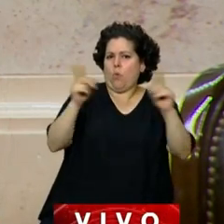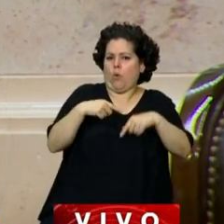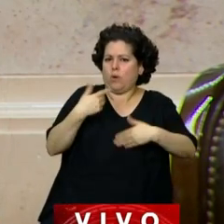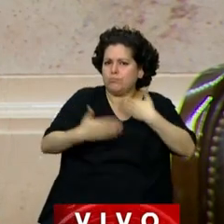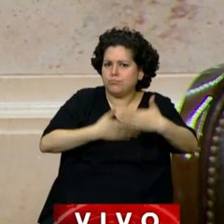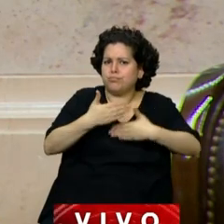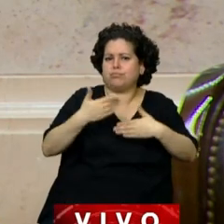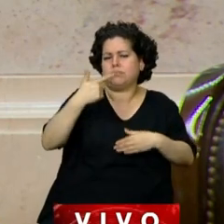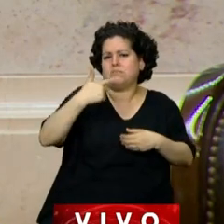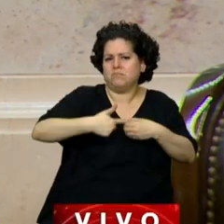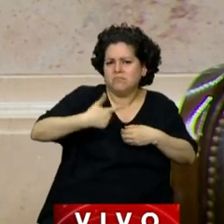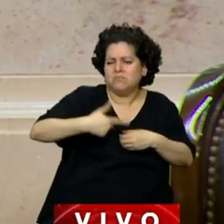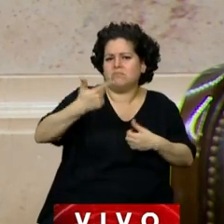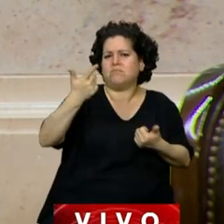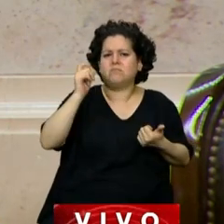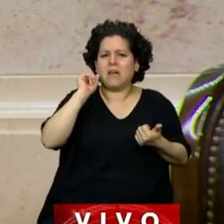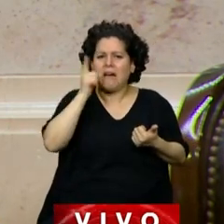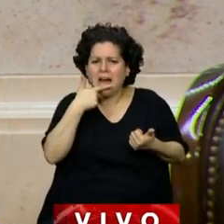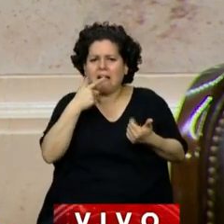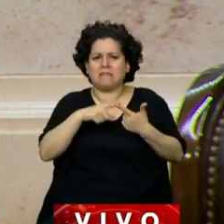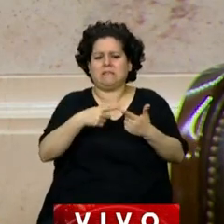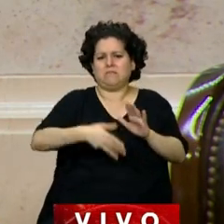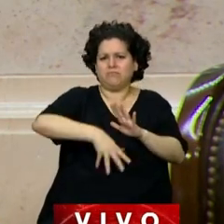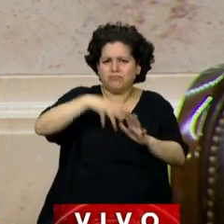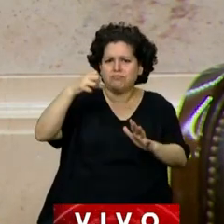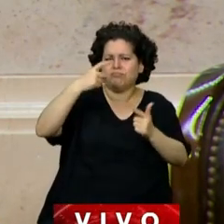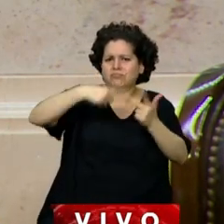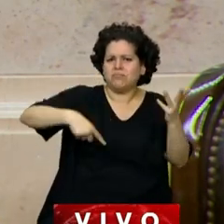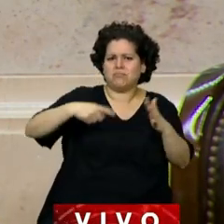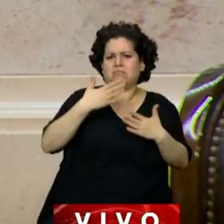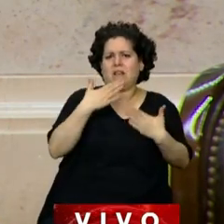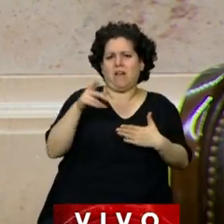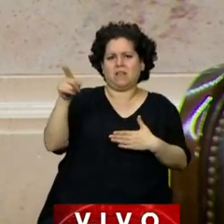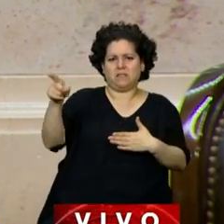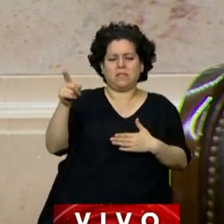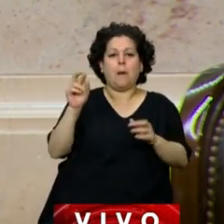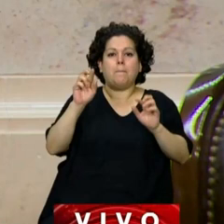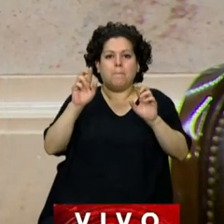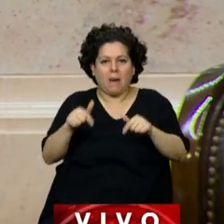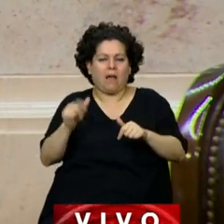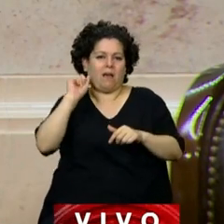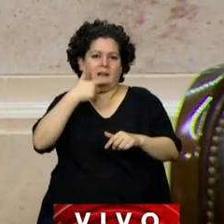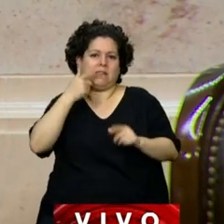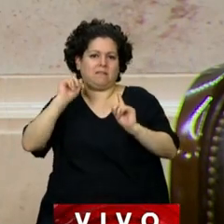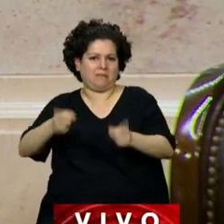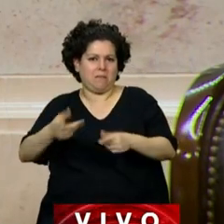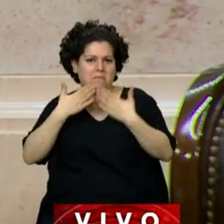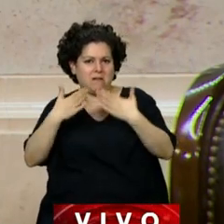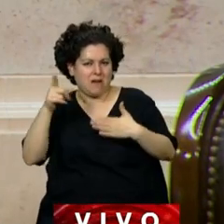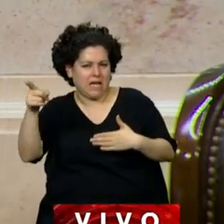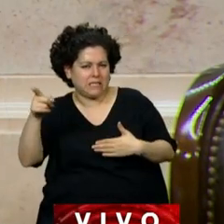en explotación de gas y petróleo en la provincia de Neuquén, sumado hoy esto al plan gas.